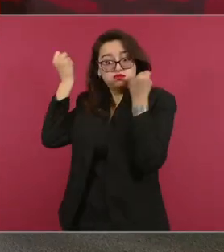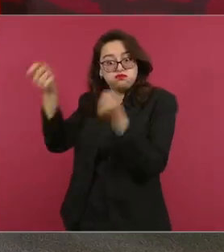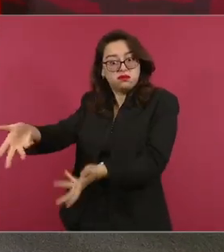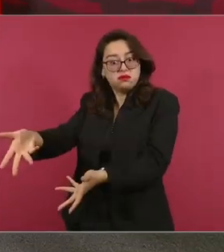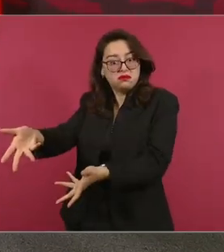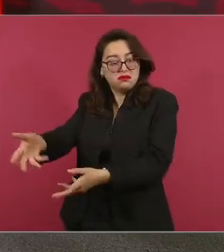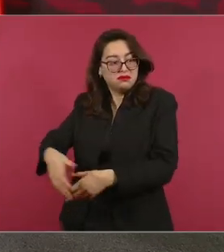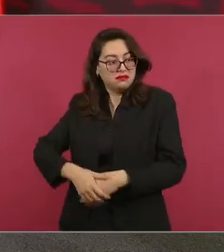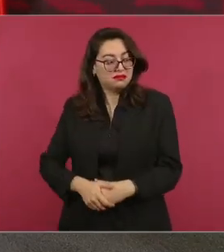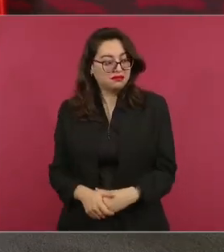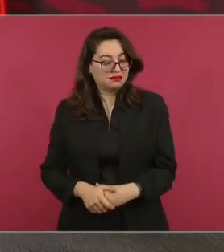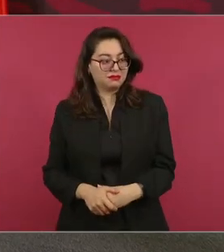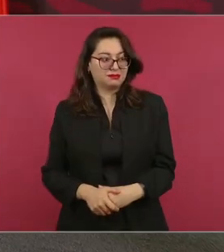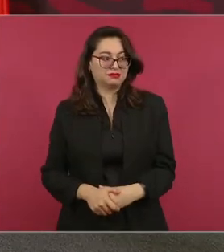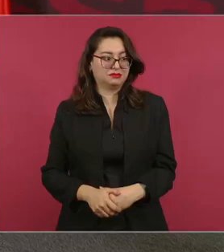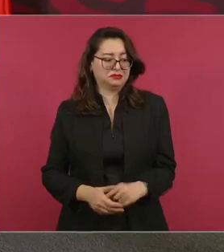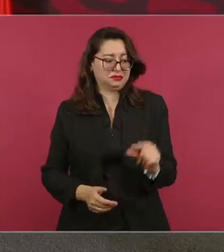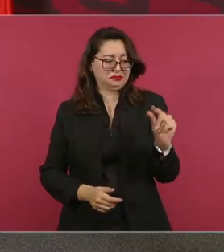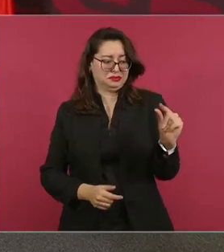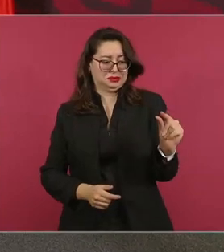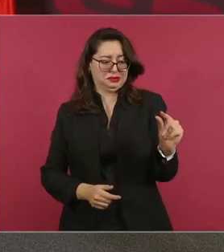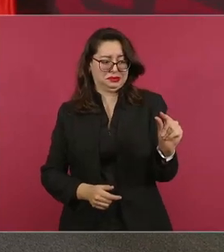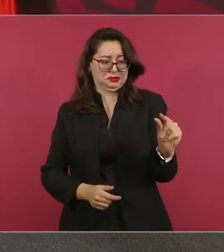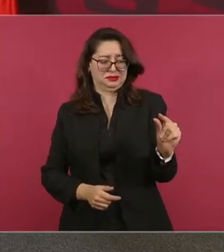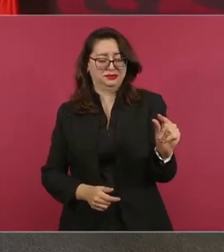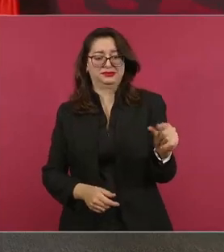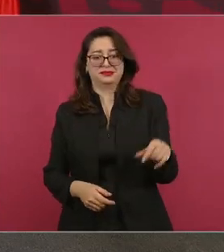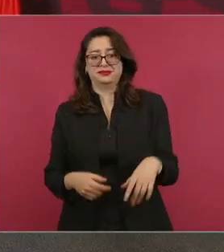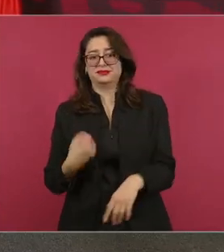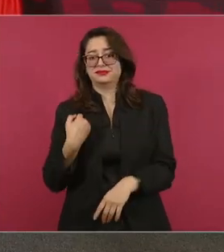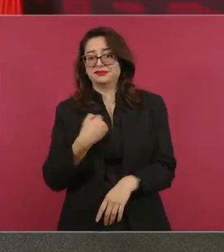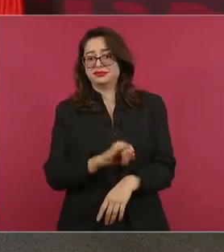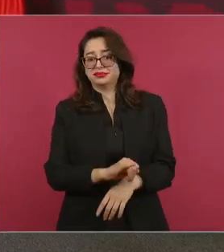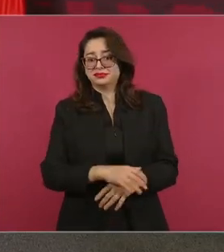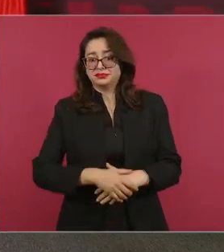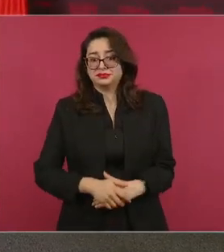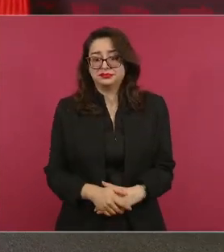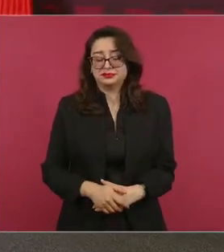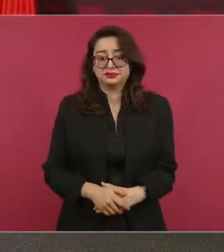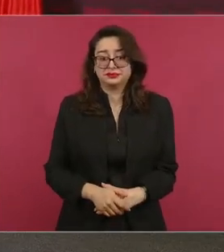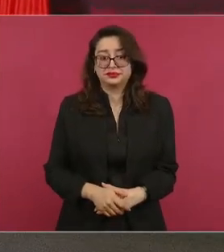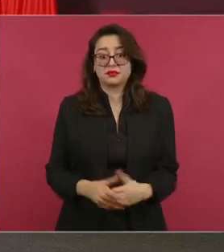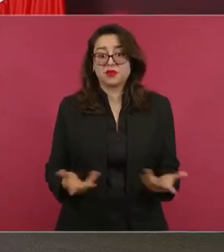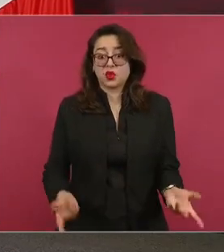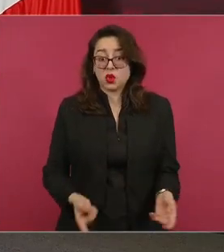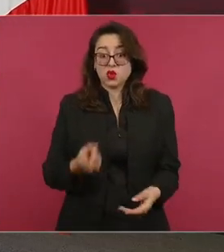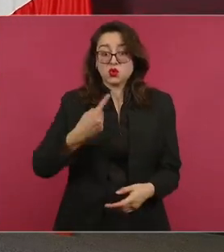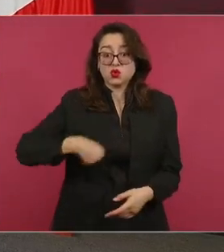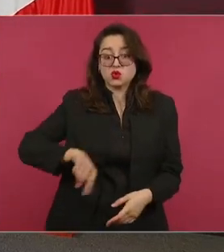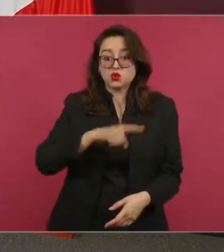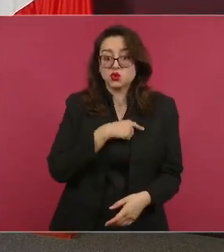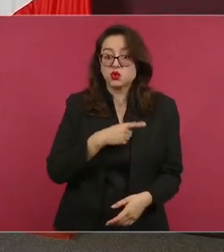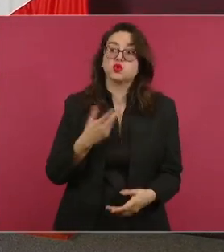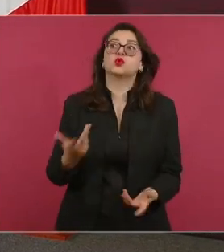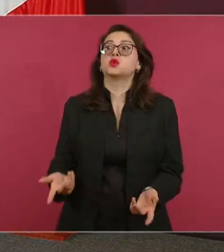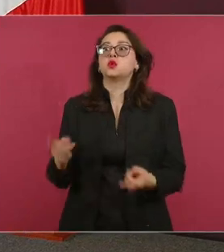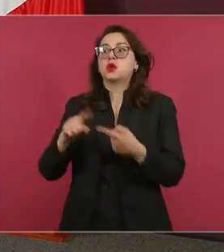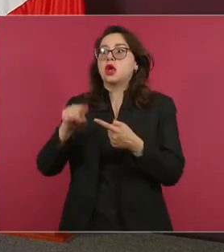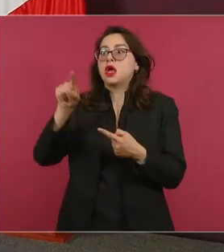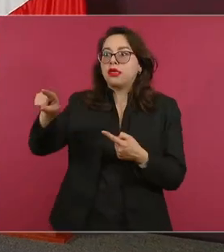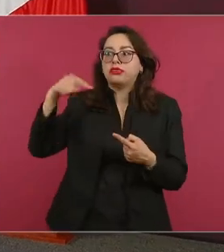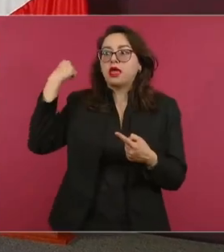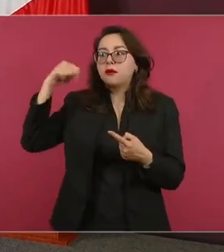a damnificados. Lo que destinamos para apoyar a los damnificados en Tabasco, en